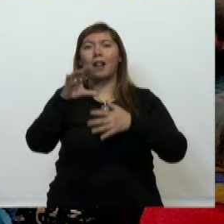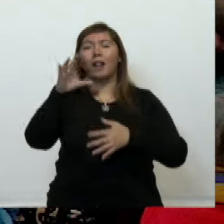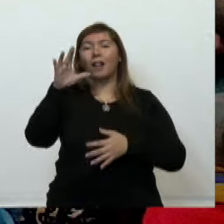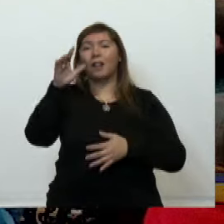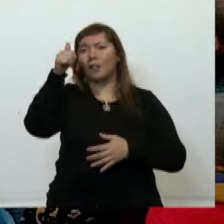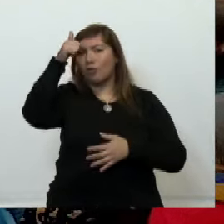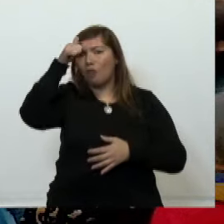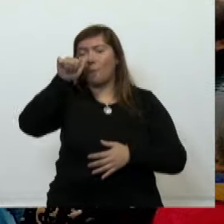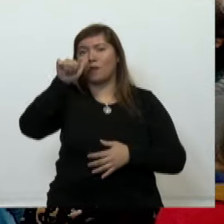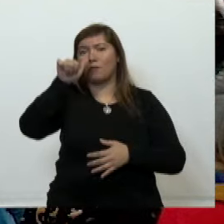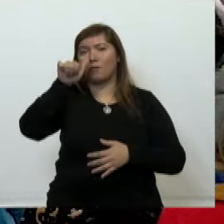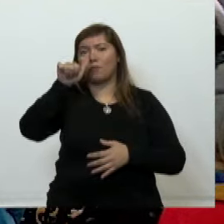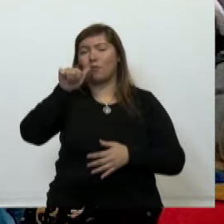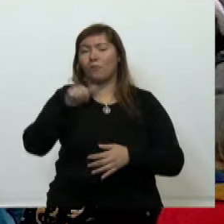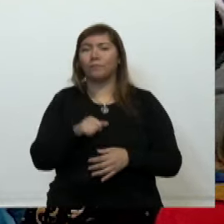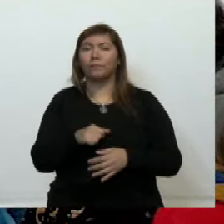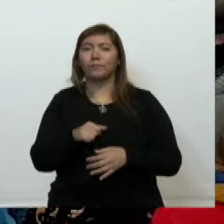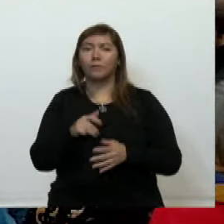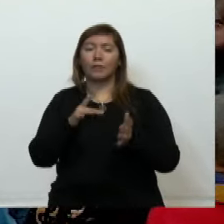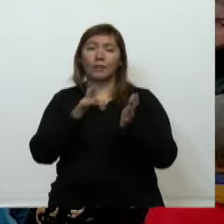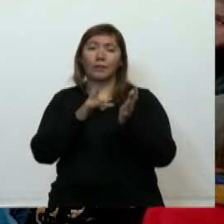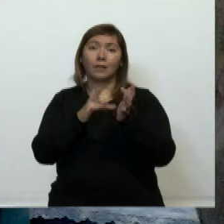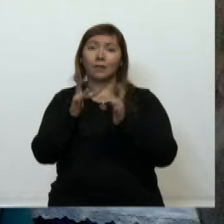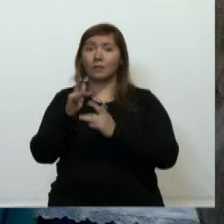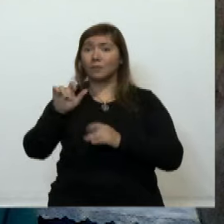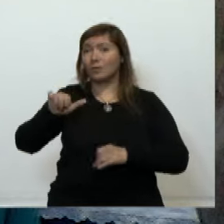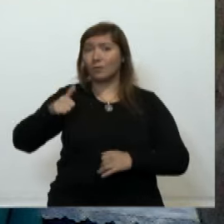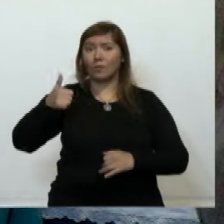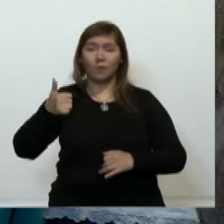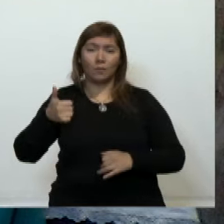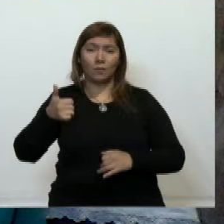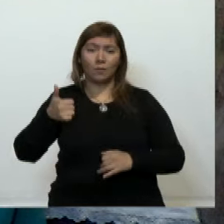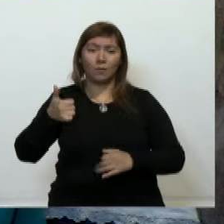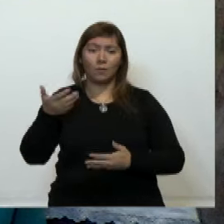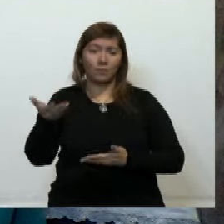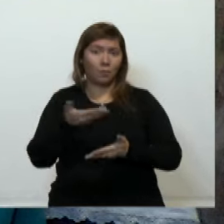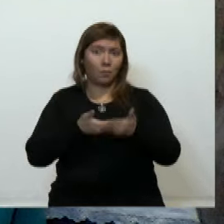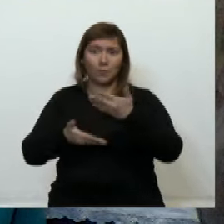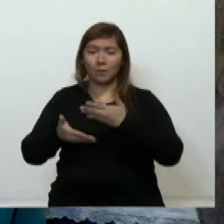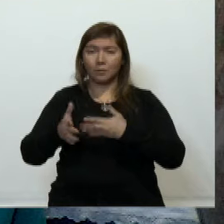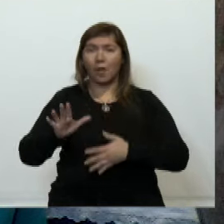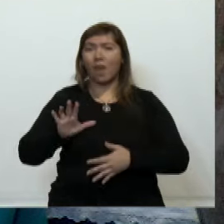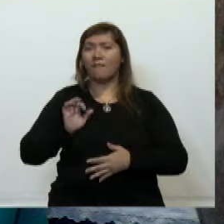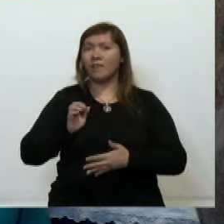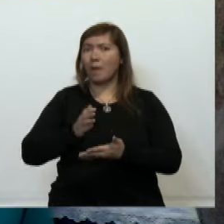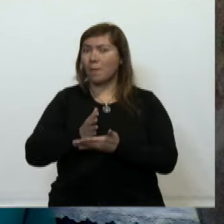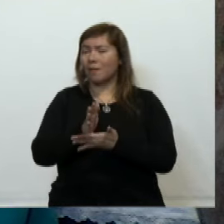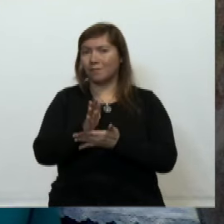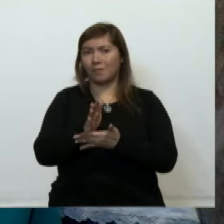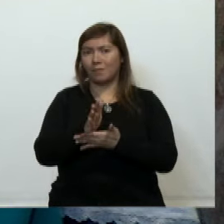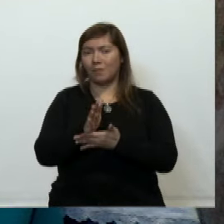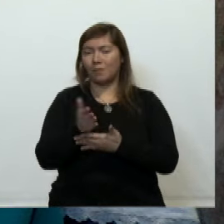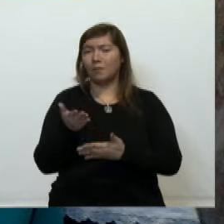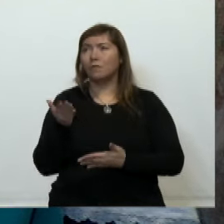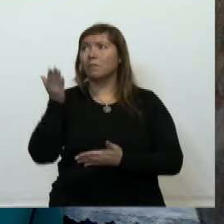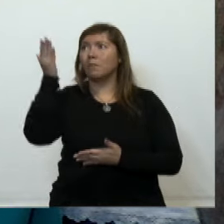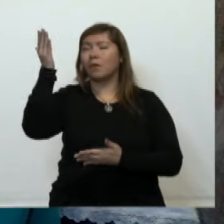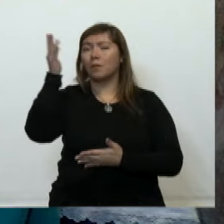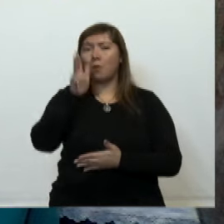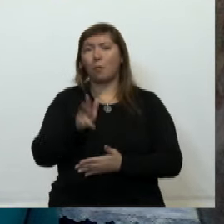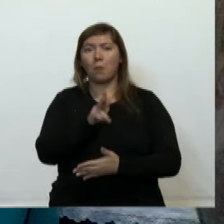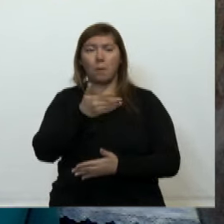muerte y nos ha hecho partícipes de su vida inmortal. Te pedimos por nuestro Papa Francisco, nuestro Obispo